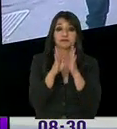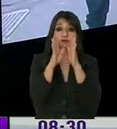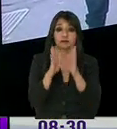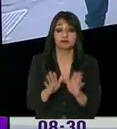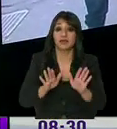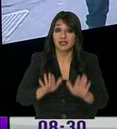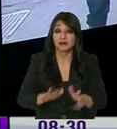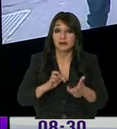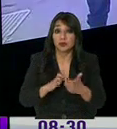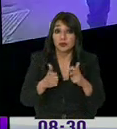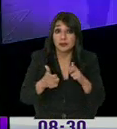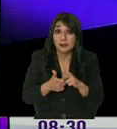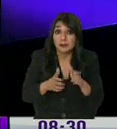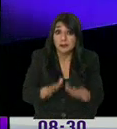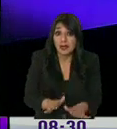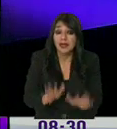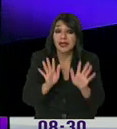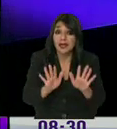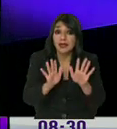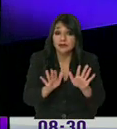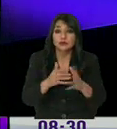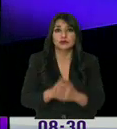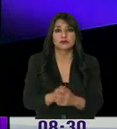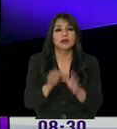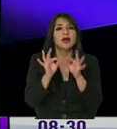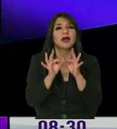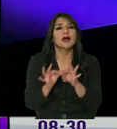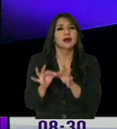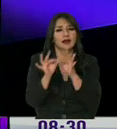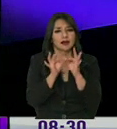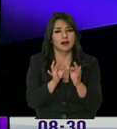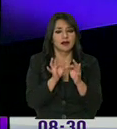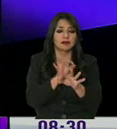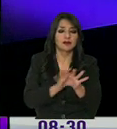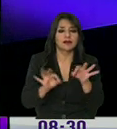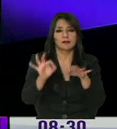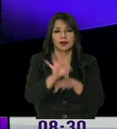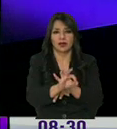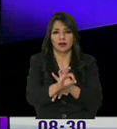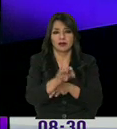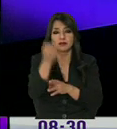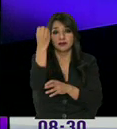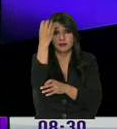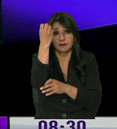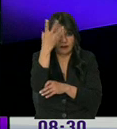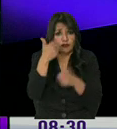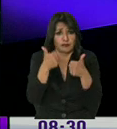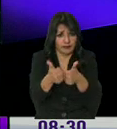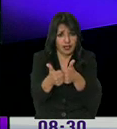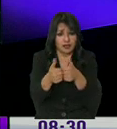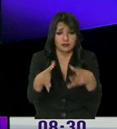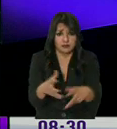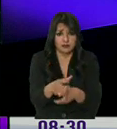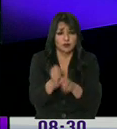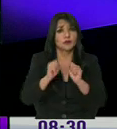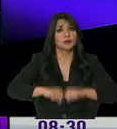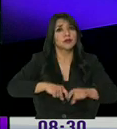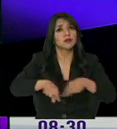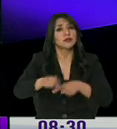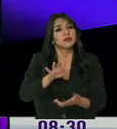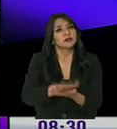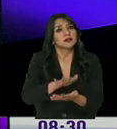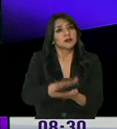el problema y el detalle está en ese, ¿no? Tratar de arreglar, reponer lo que les quitaron para que tengan una movilidad mucho más tranquila. Así